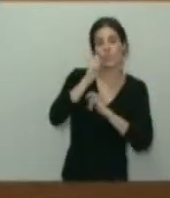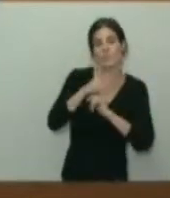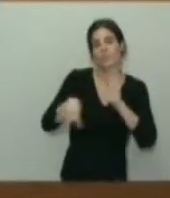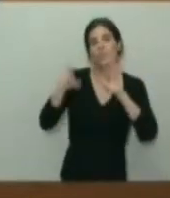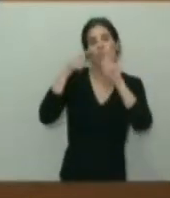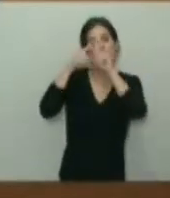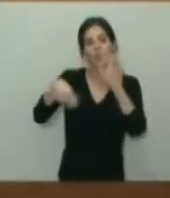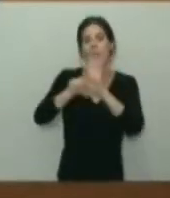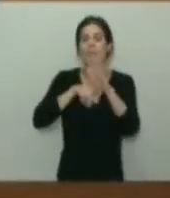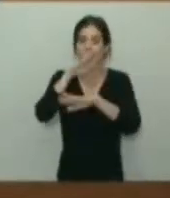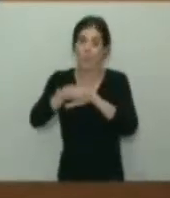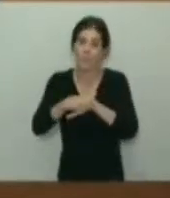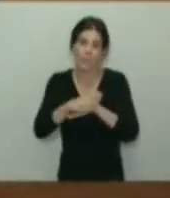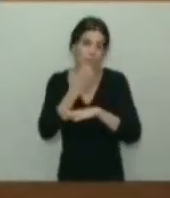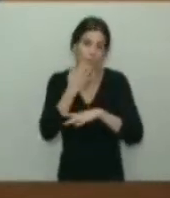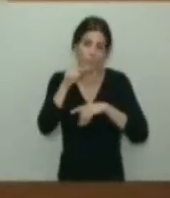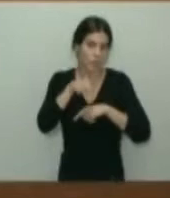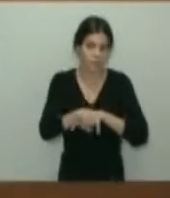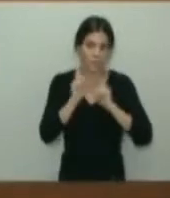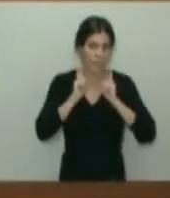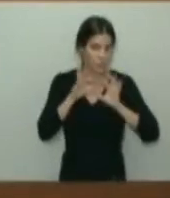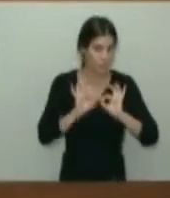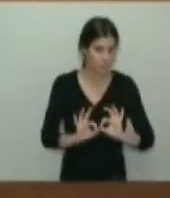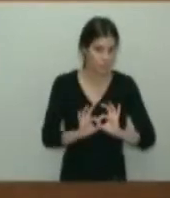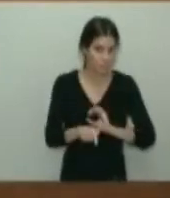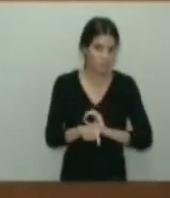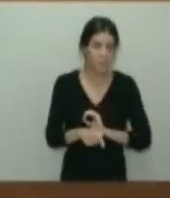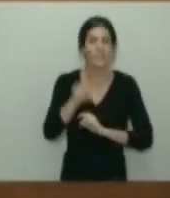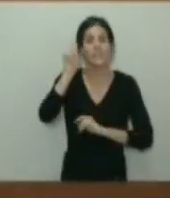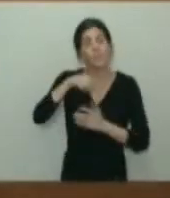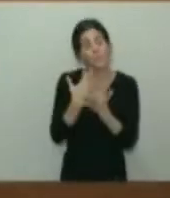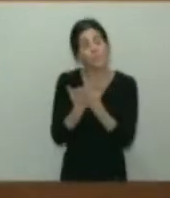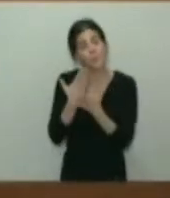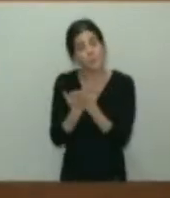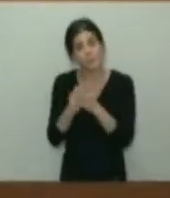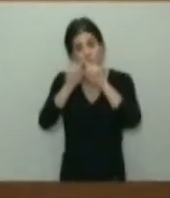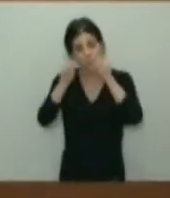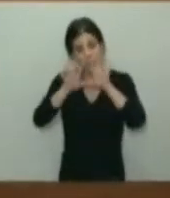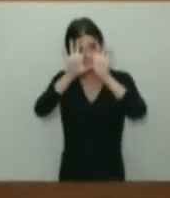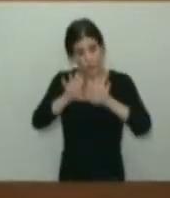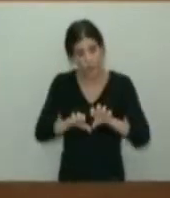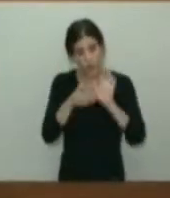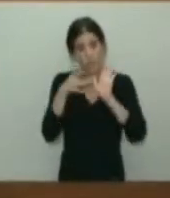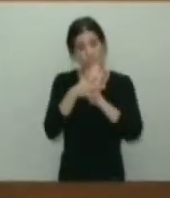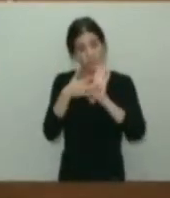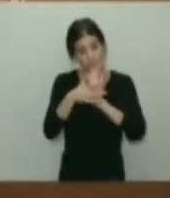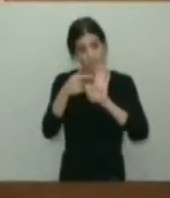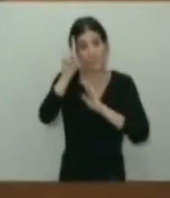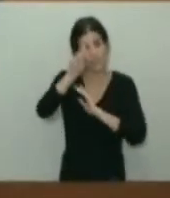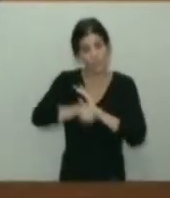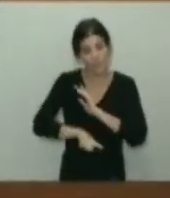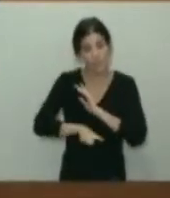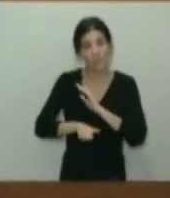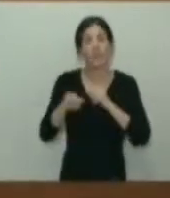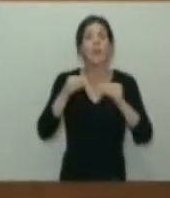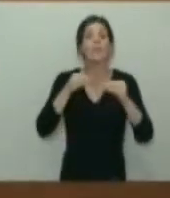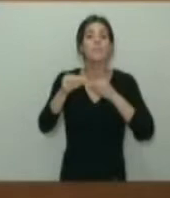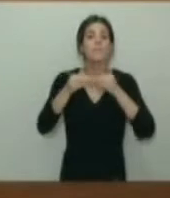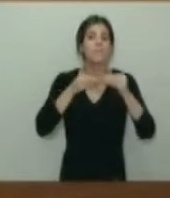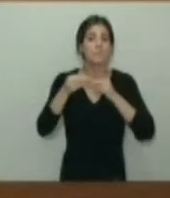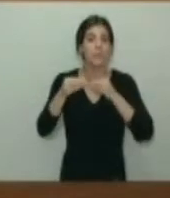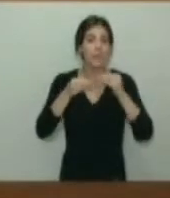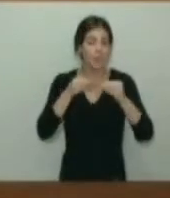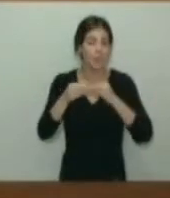ellos. También proponemos que dicho informe estudie el margen para incluir en los contratos en la línea, por cierto, en la